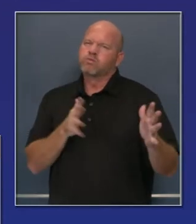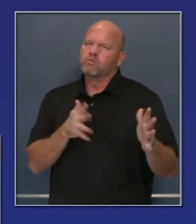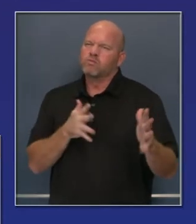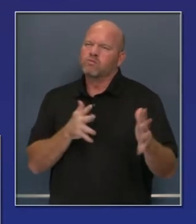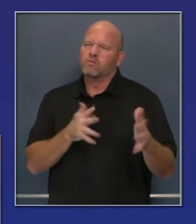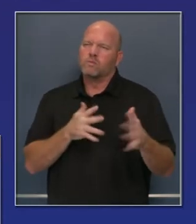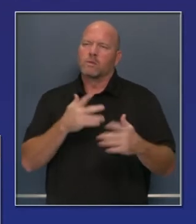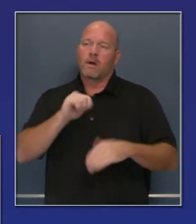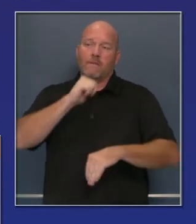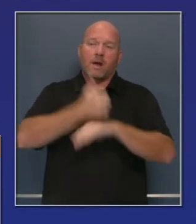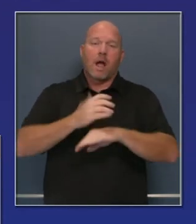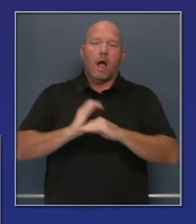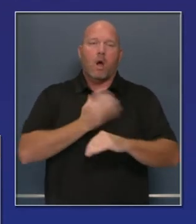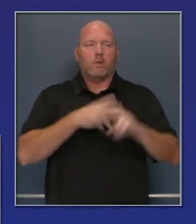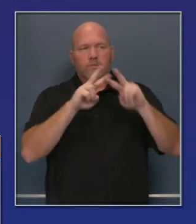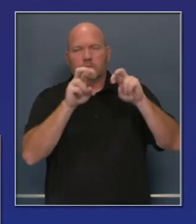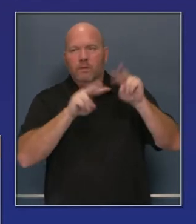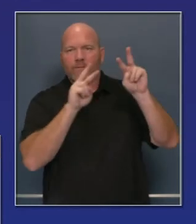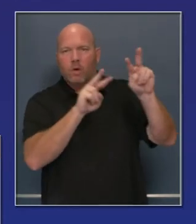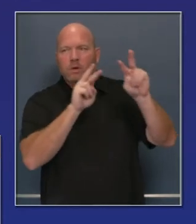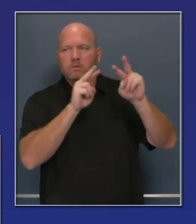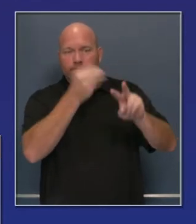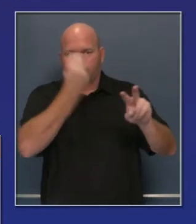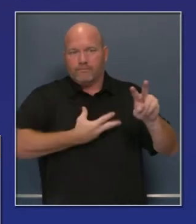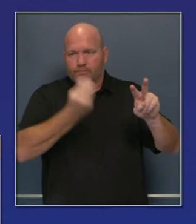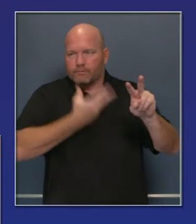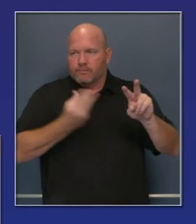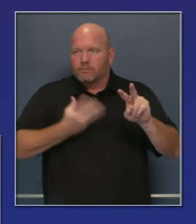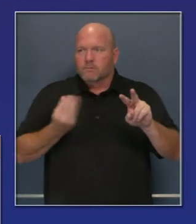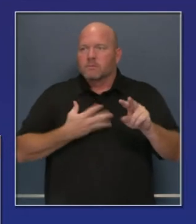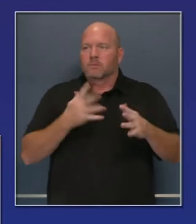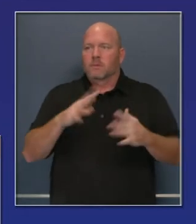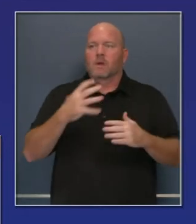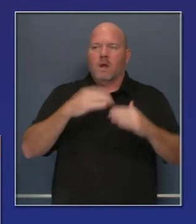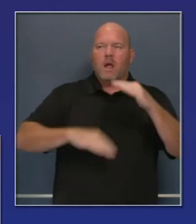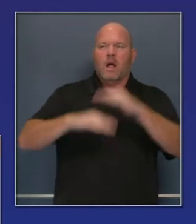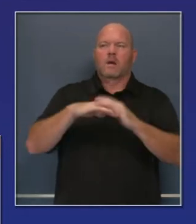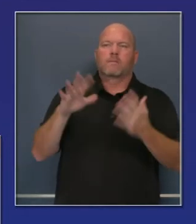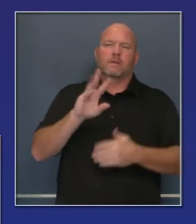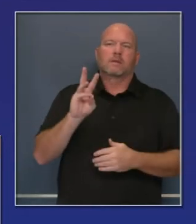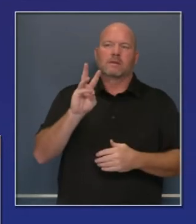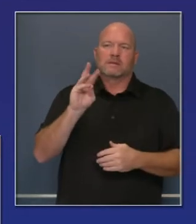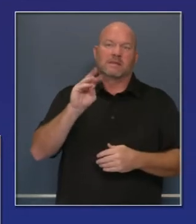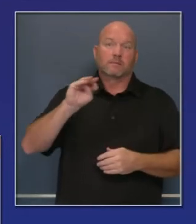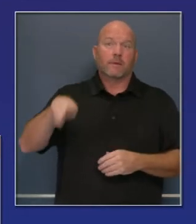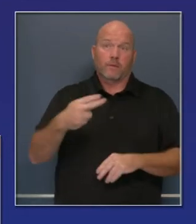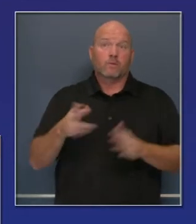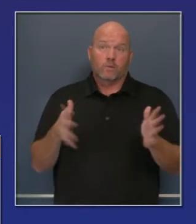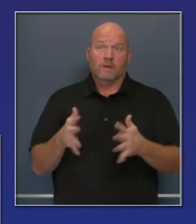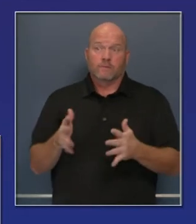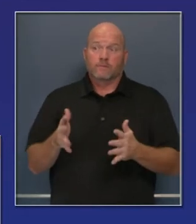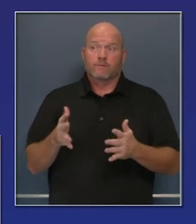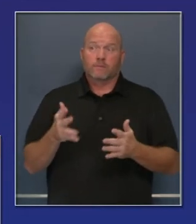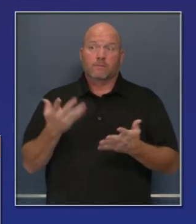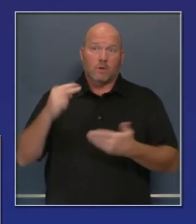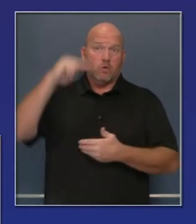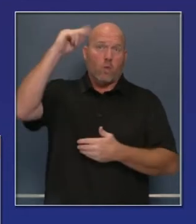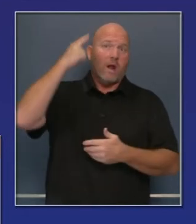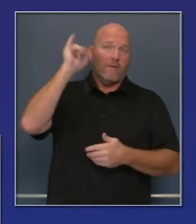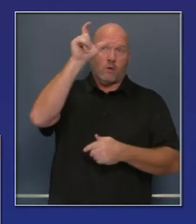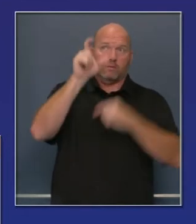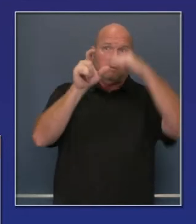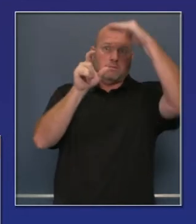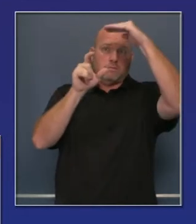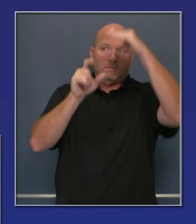45 millas por hora. En base a la información que recibimos esta mañana, ráfagas de hasta 60 millas por hora son